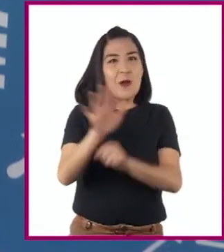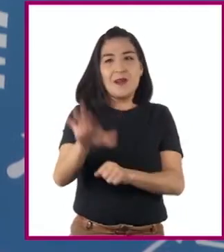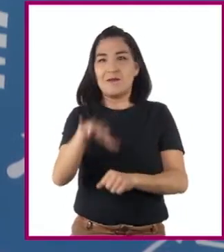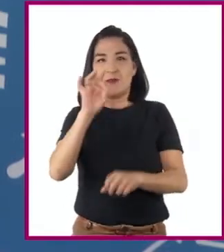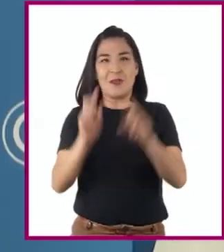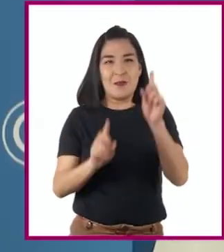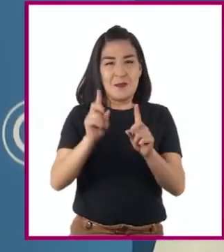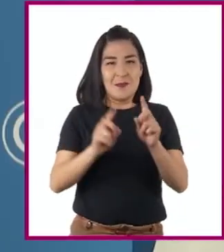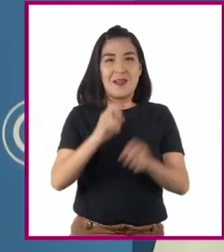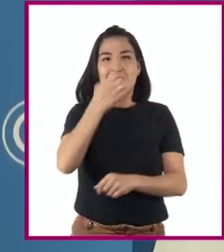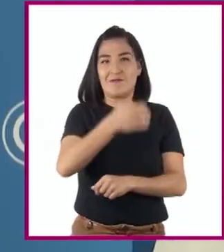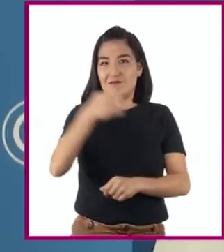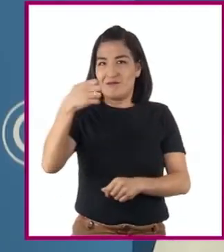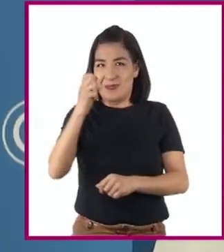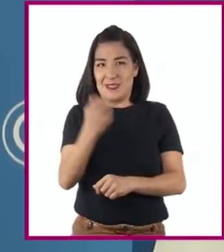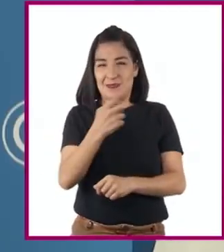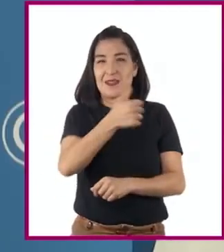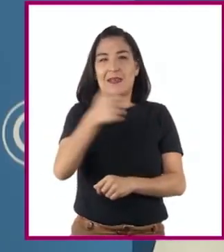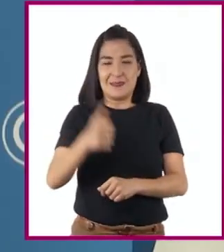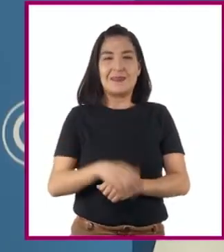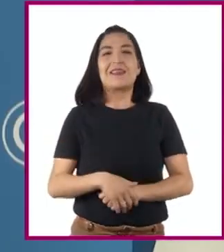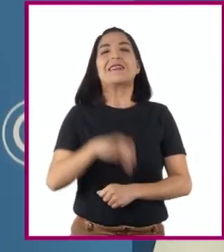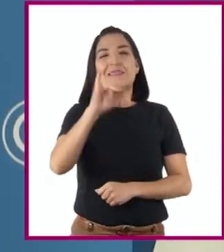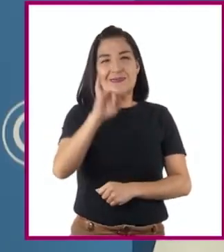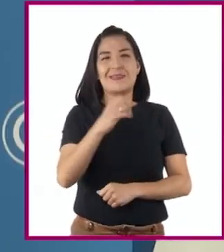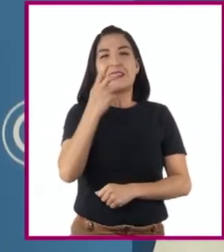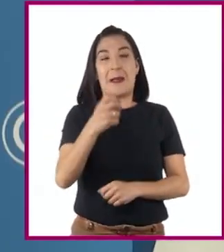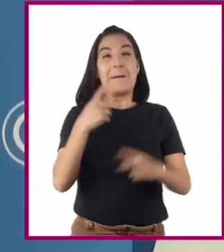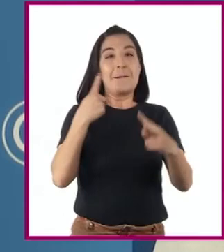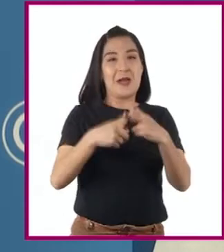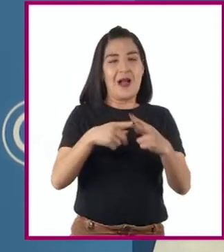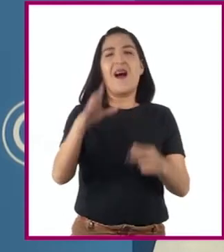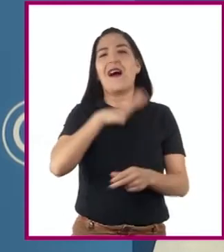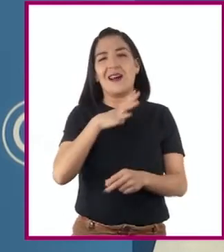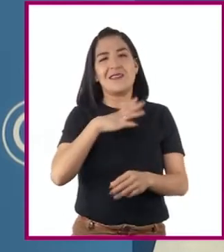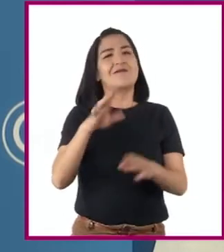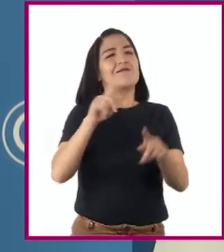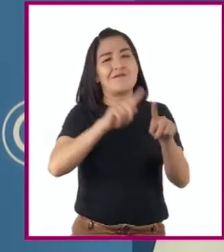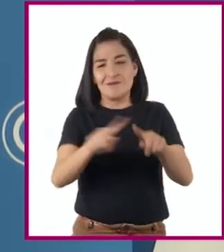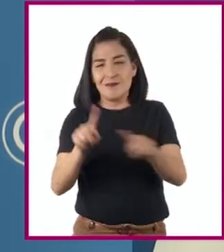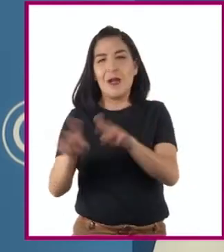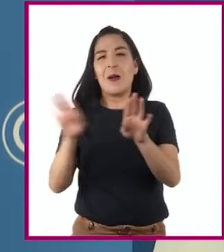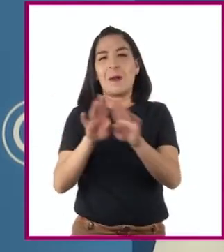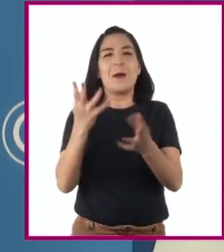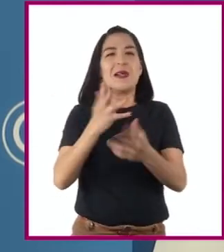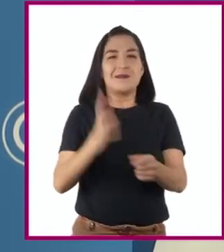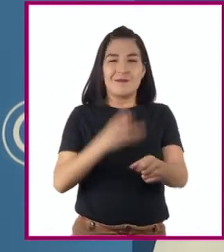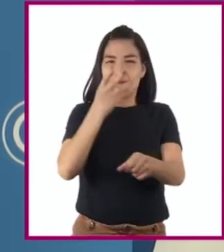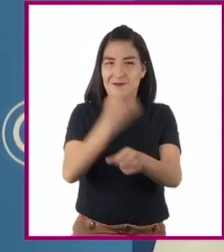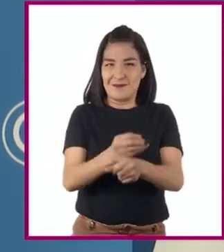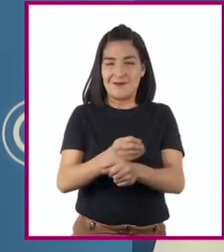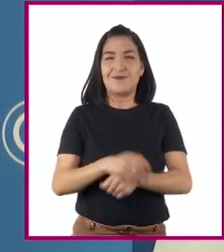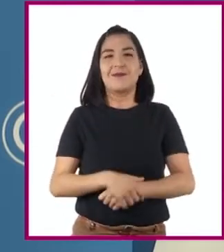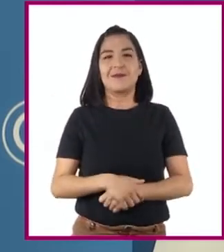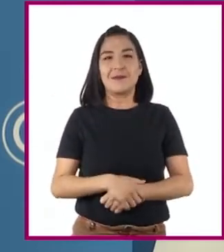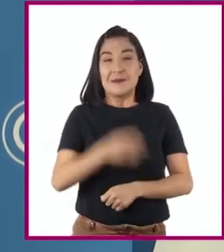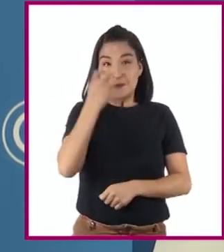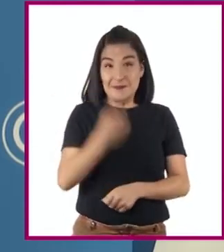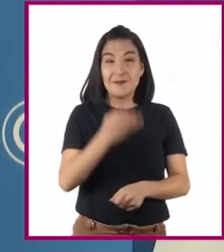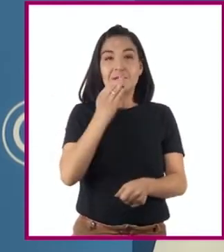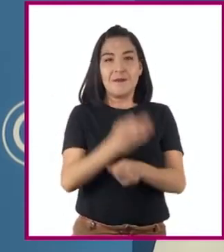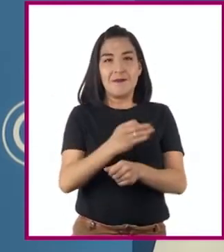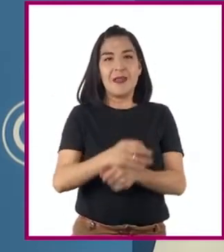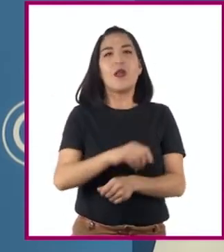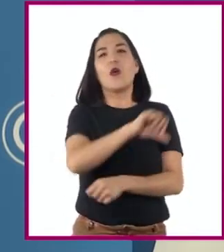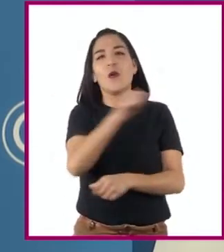ecuación? Así es. En matemáticas hay diferentes maneras de resolver los procedimientos y en este caso,